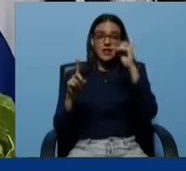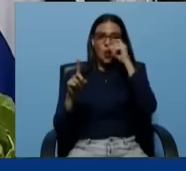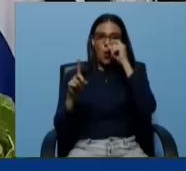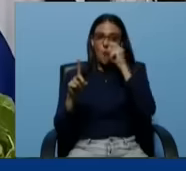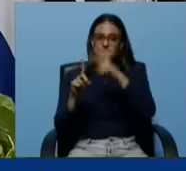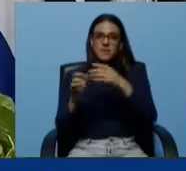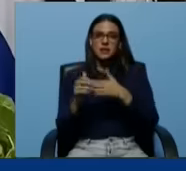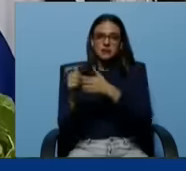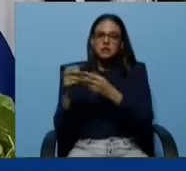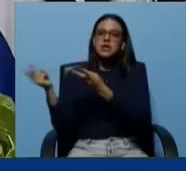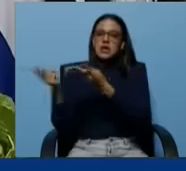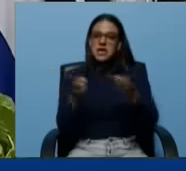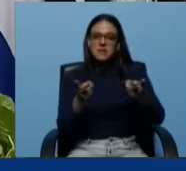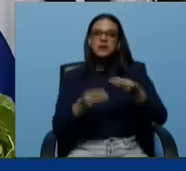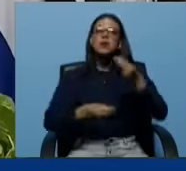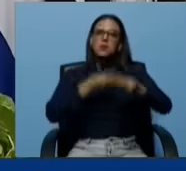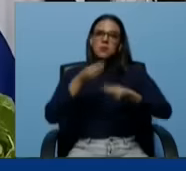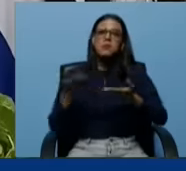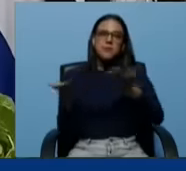en la presidencia.